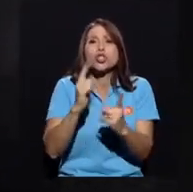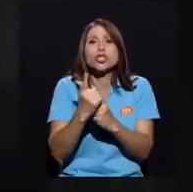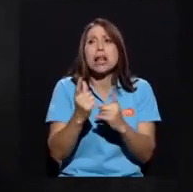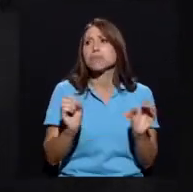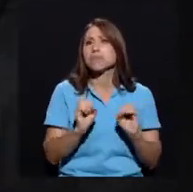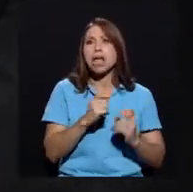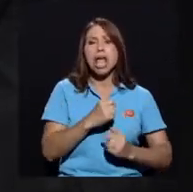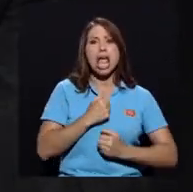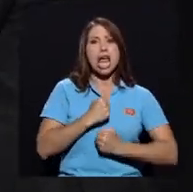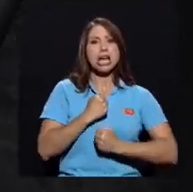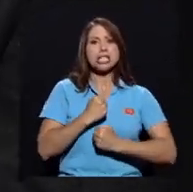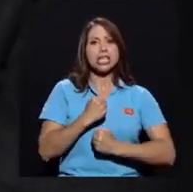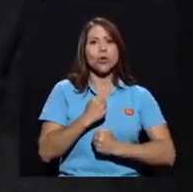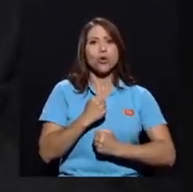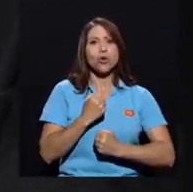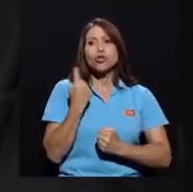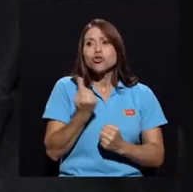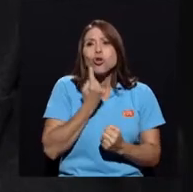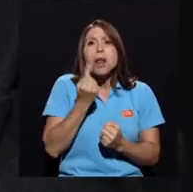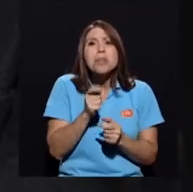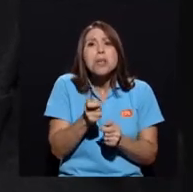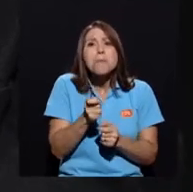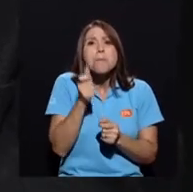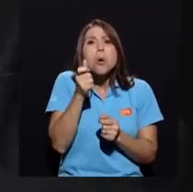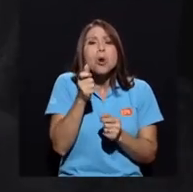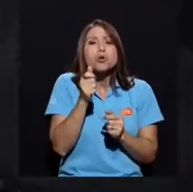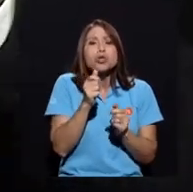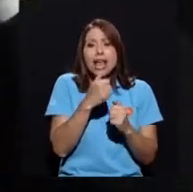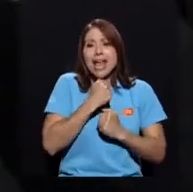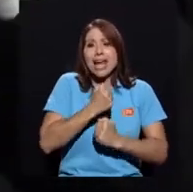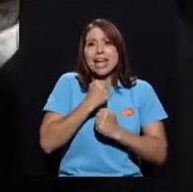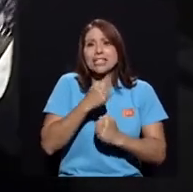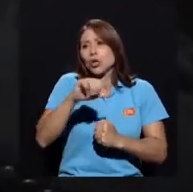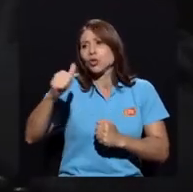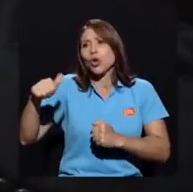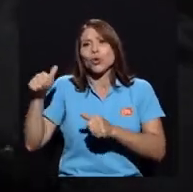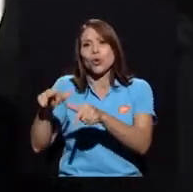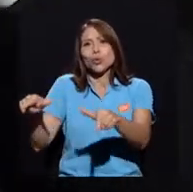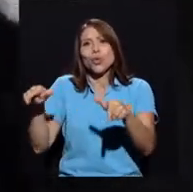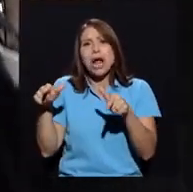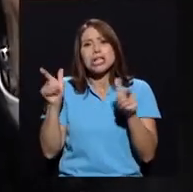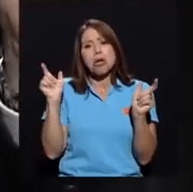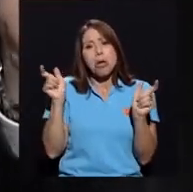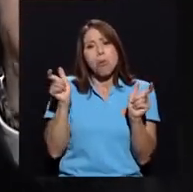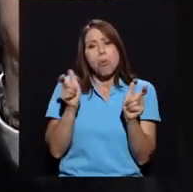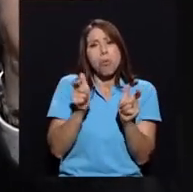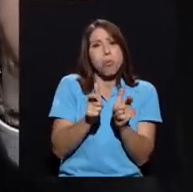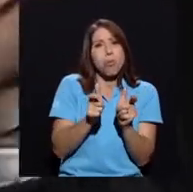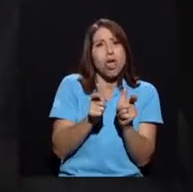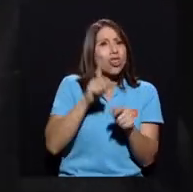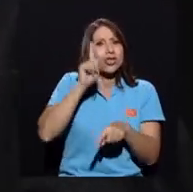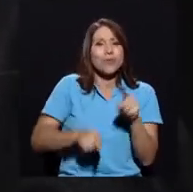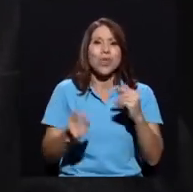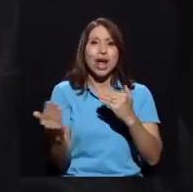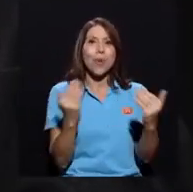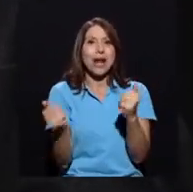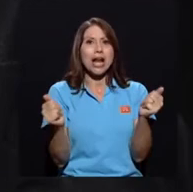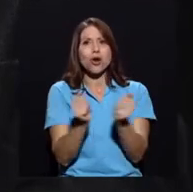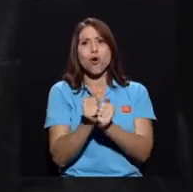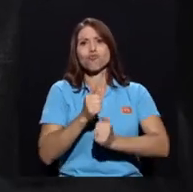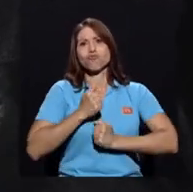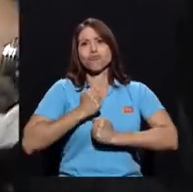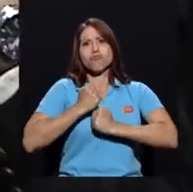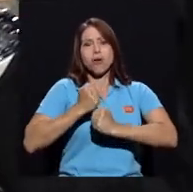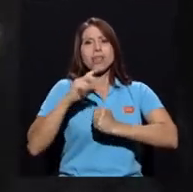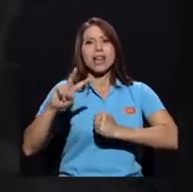habían empequeñecido muchísimo en los años 50 en relación a los contingentes increíbles de la Segunda Guerra Mundial.